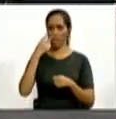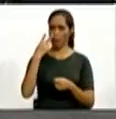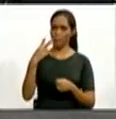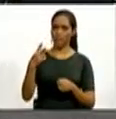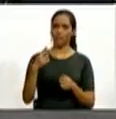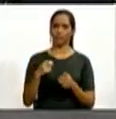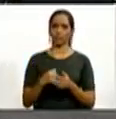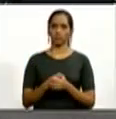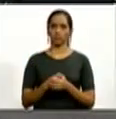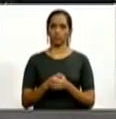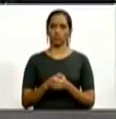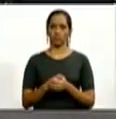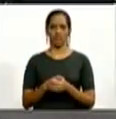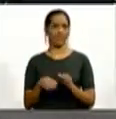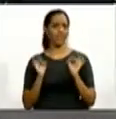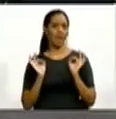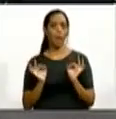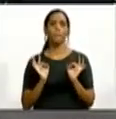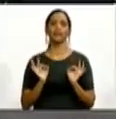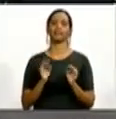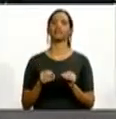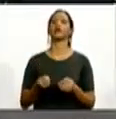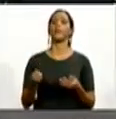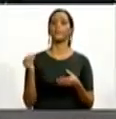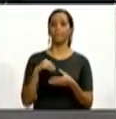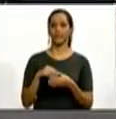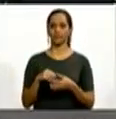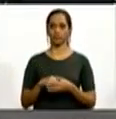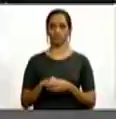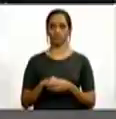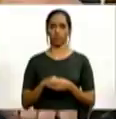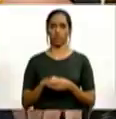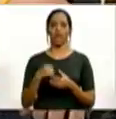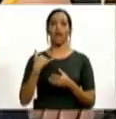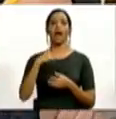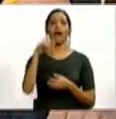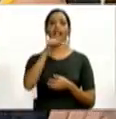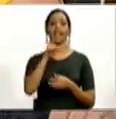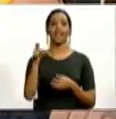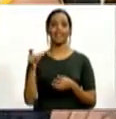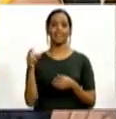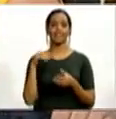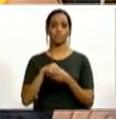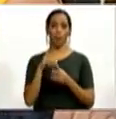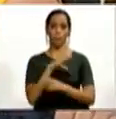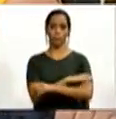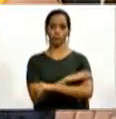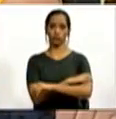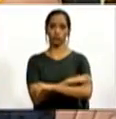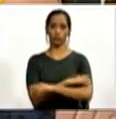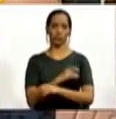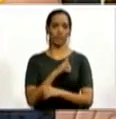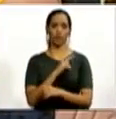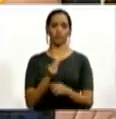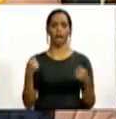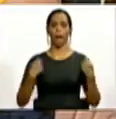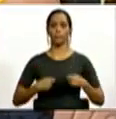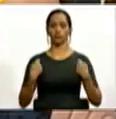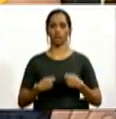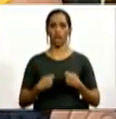Claro, sí, efectivamente. Efectivamente, es más, hay gente dentro de la misma oposición que no está apostando